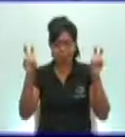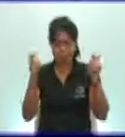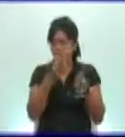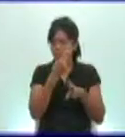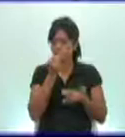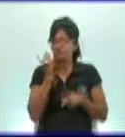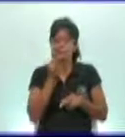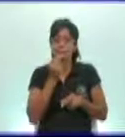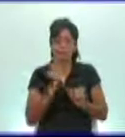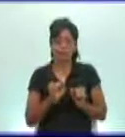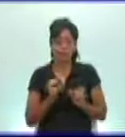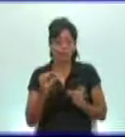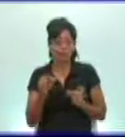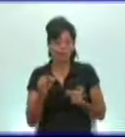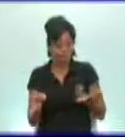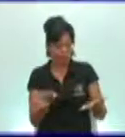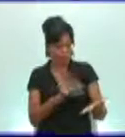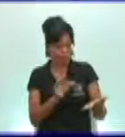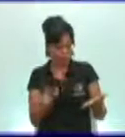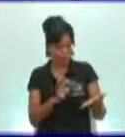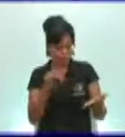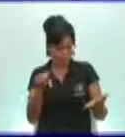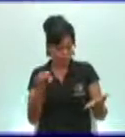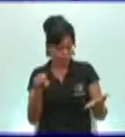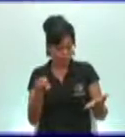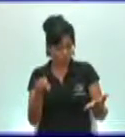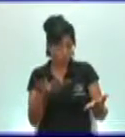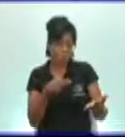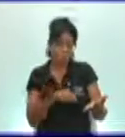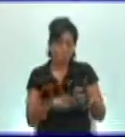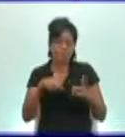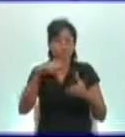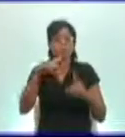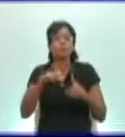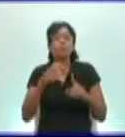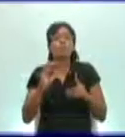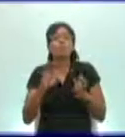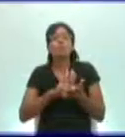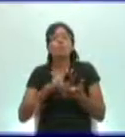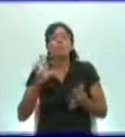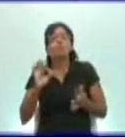localizar en el cuaderno complementario, en el tomo 5, en la página